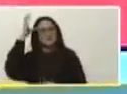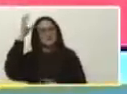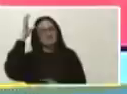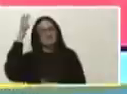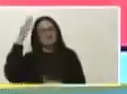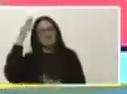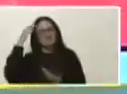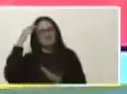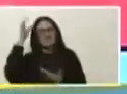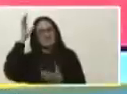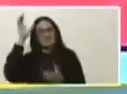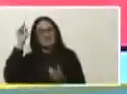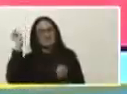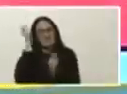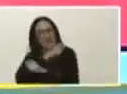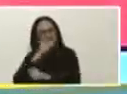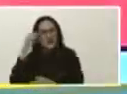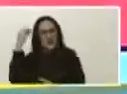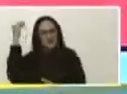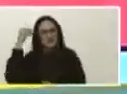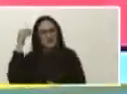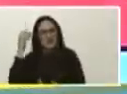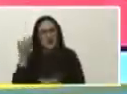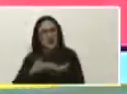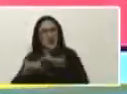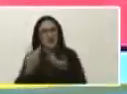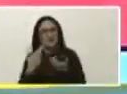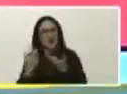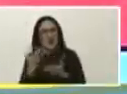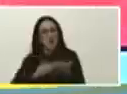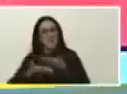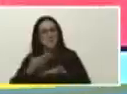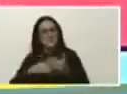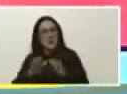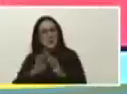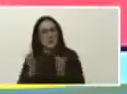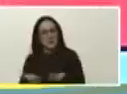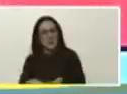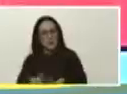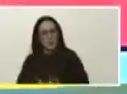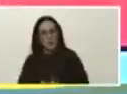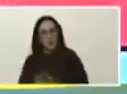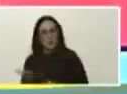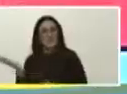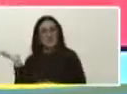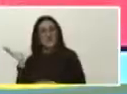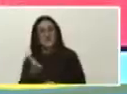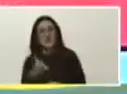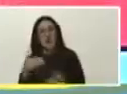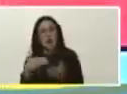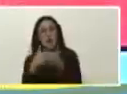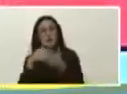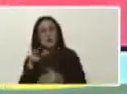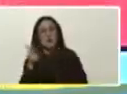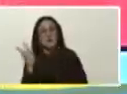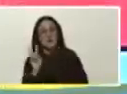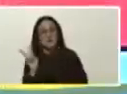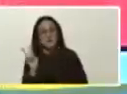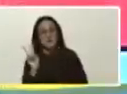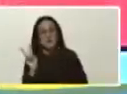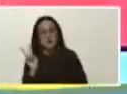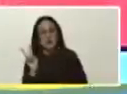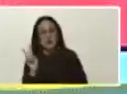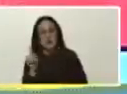las relaciones comerciales y energéticas del mundo. Las sanciones que ha habido contra Venezuela son